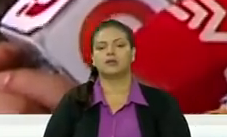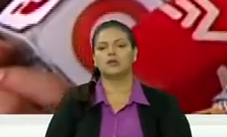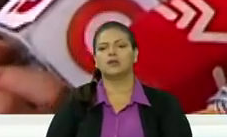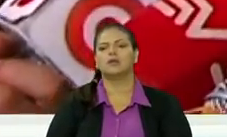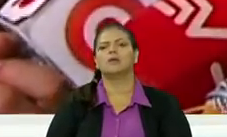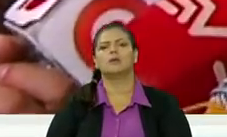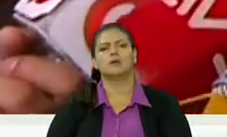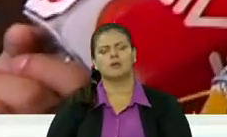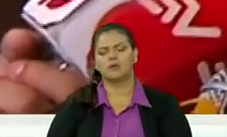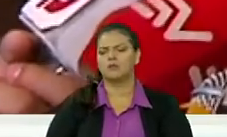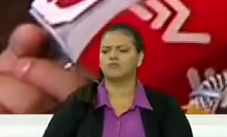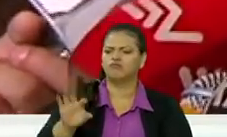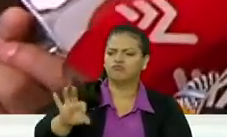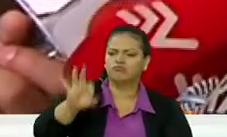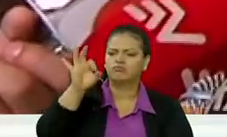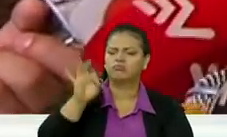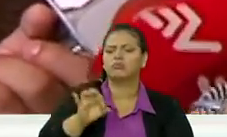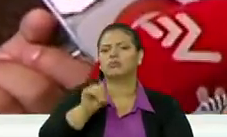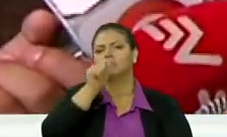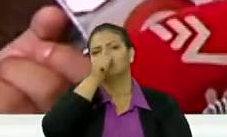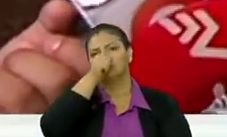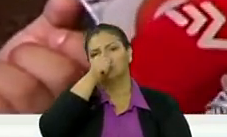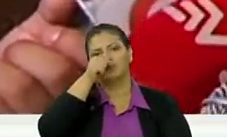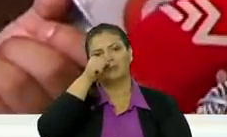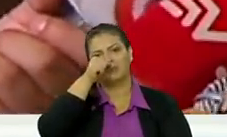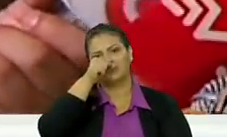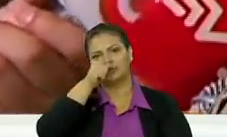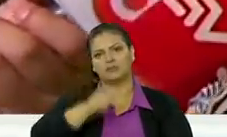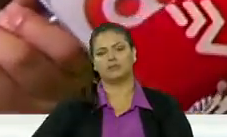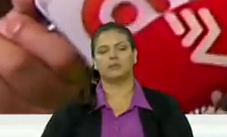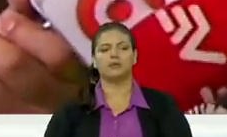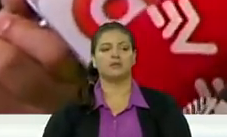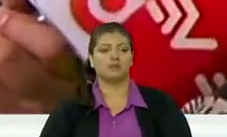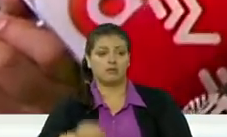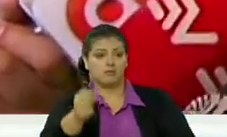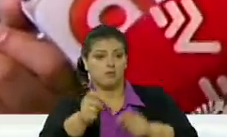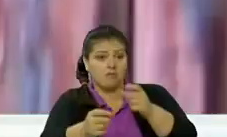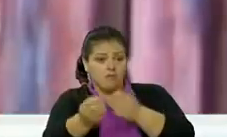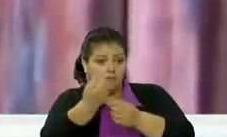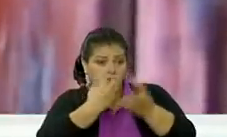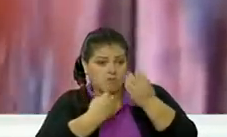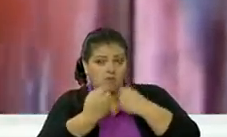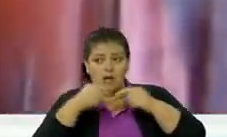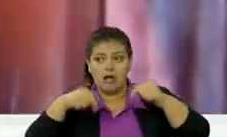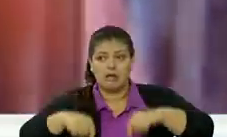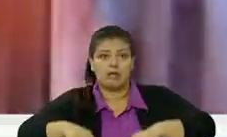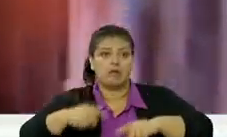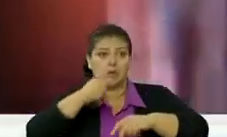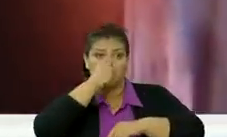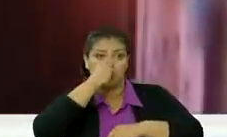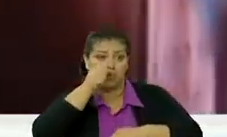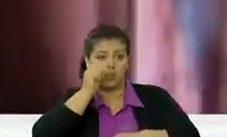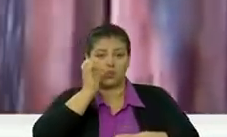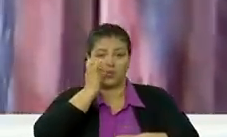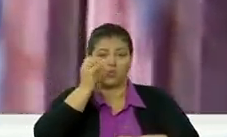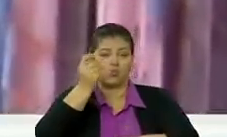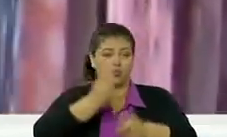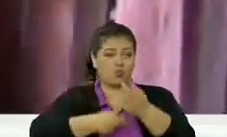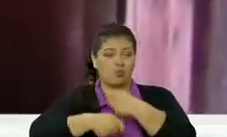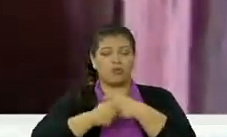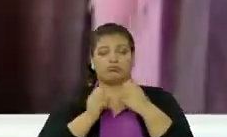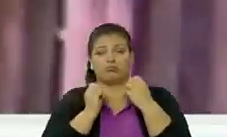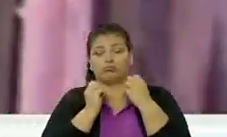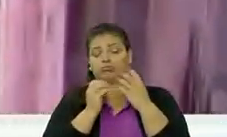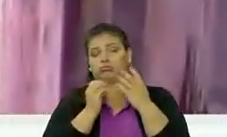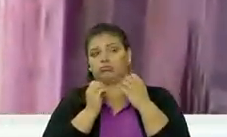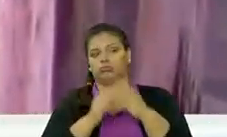lugar de expendio de tema de sustancias sujetas a fiscalización. Se encontraron un aproximado de 250